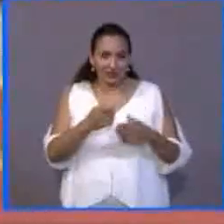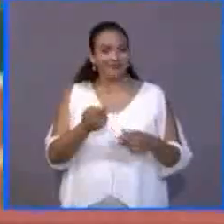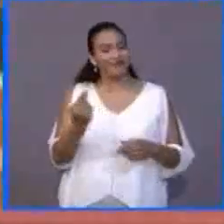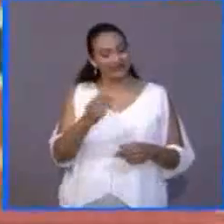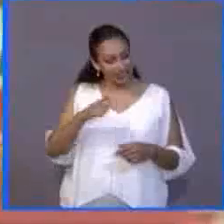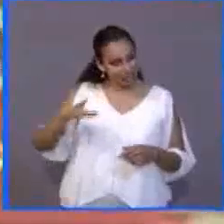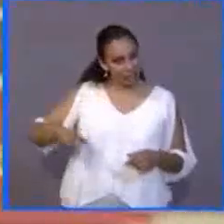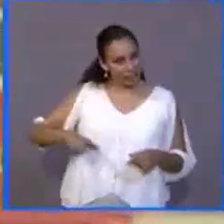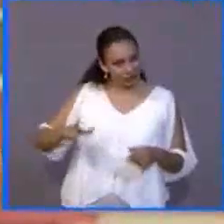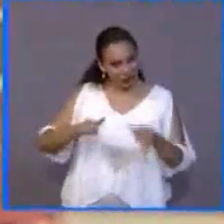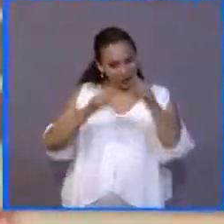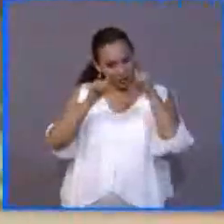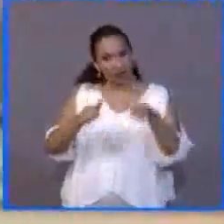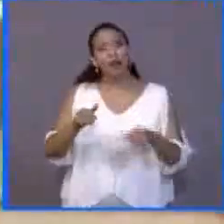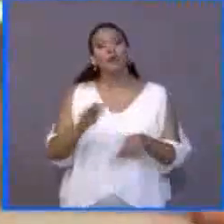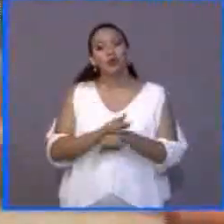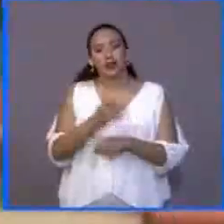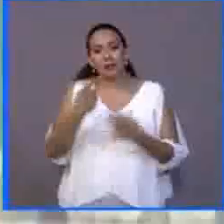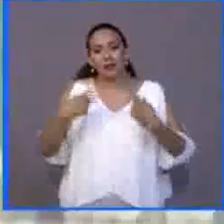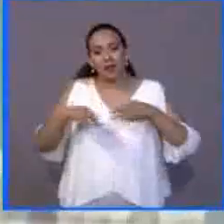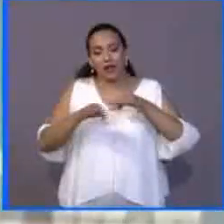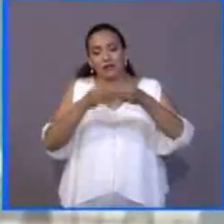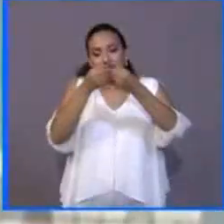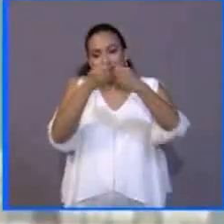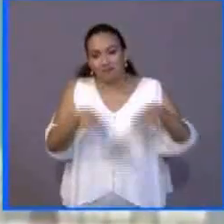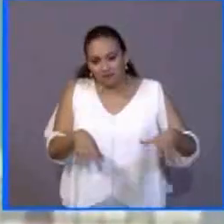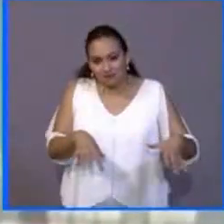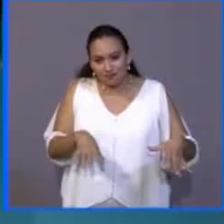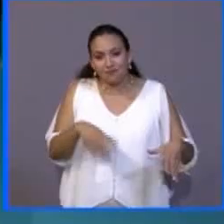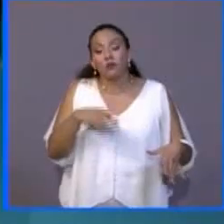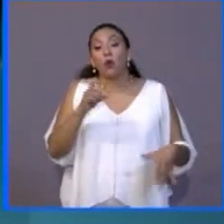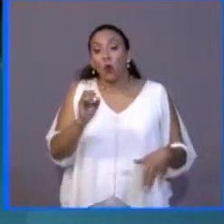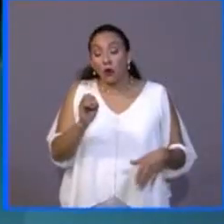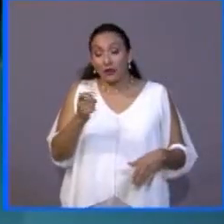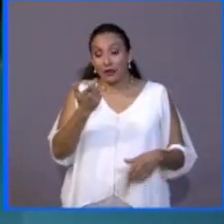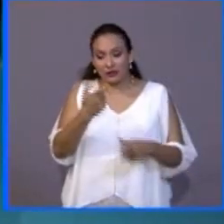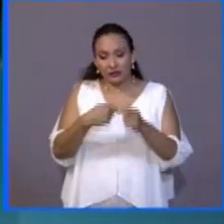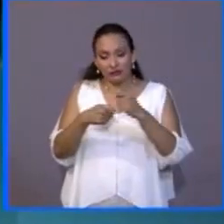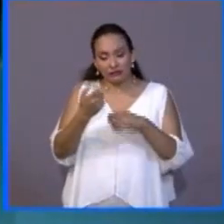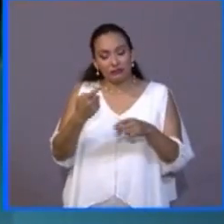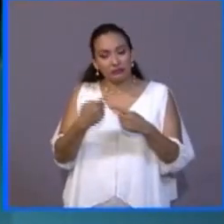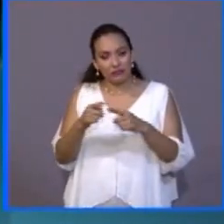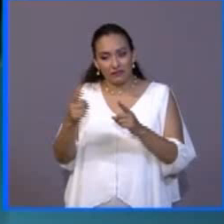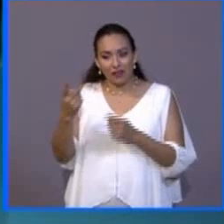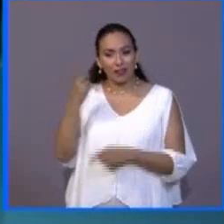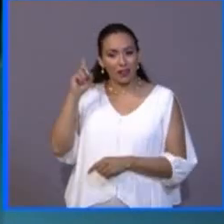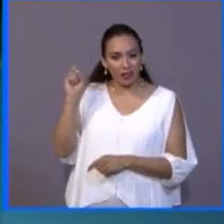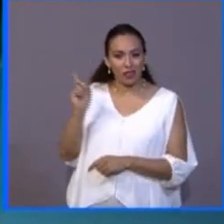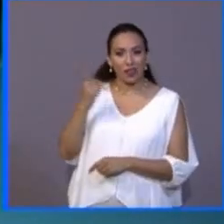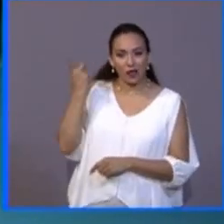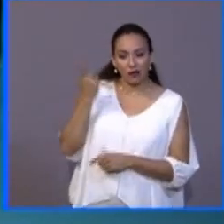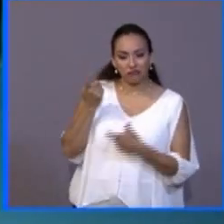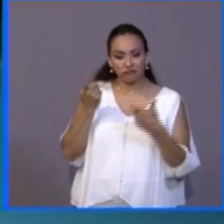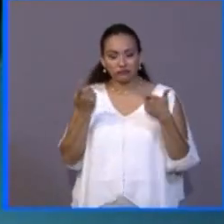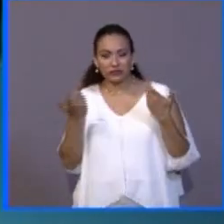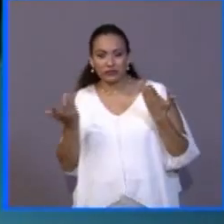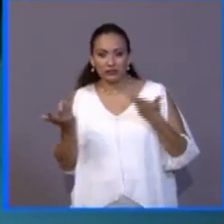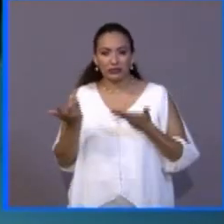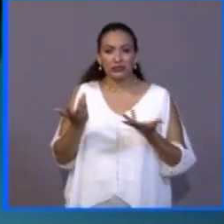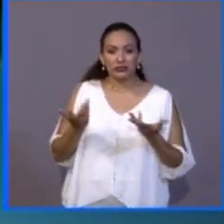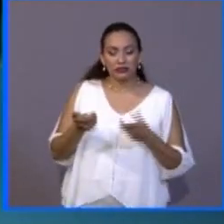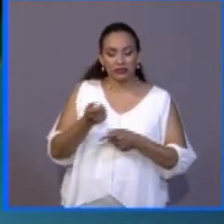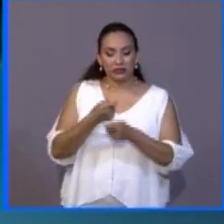para mitigar la pérdida de empleos y la inestabilidad del tipo de cambio. El peso frente al dólar estaría